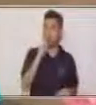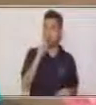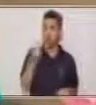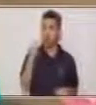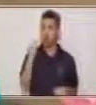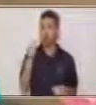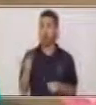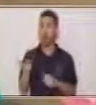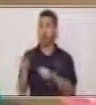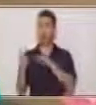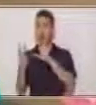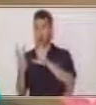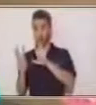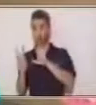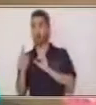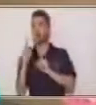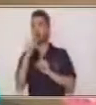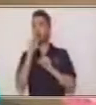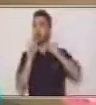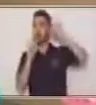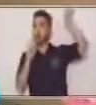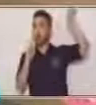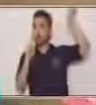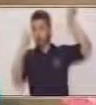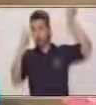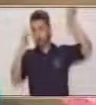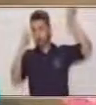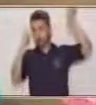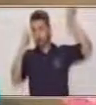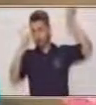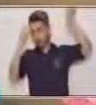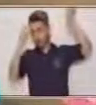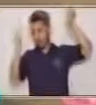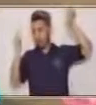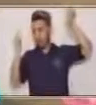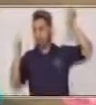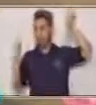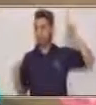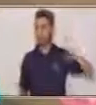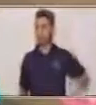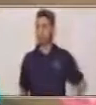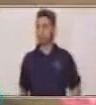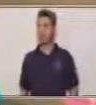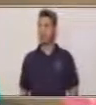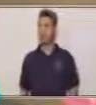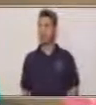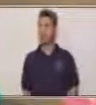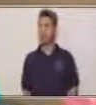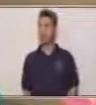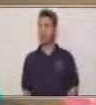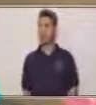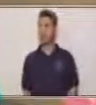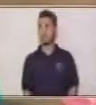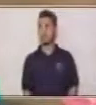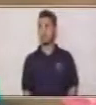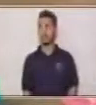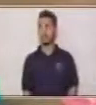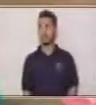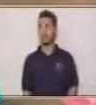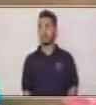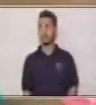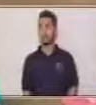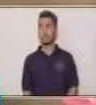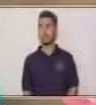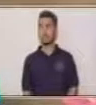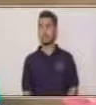número 8? ¿Y qué vamos a tener acá entonces? Un número imaginario que va a ser el número 1.